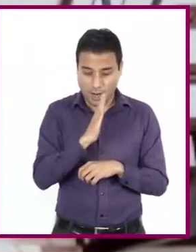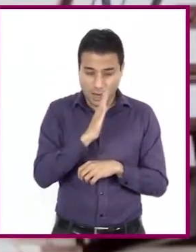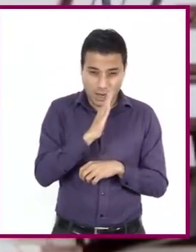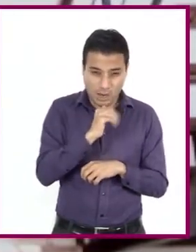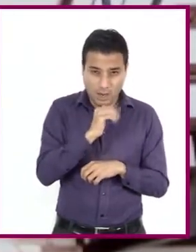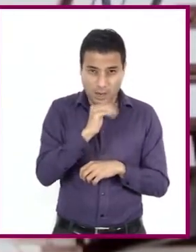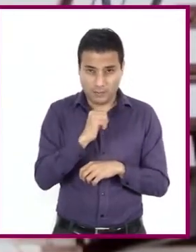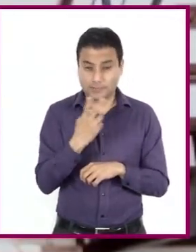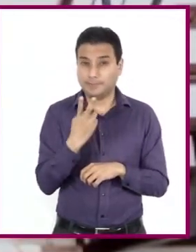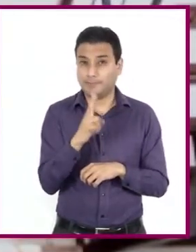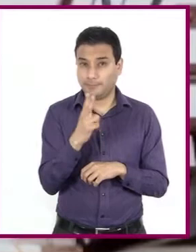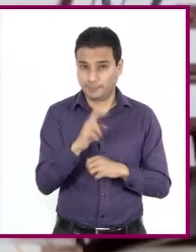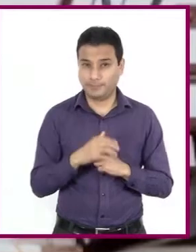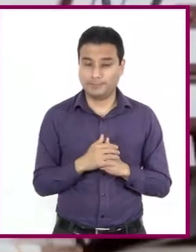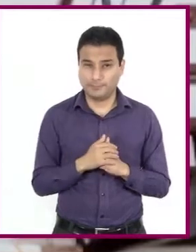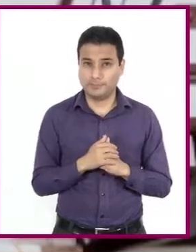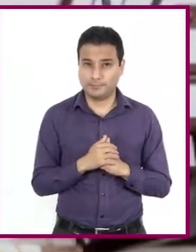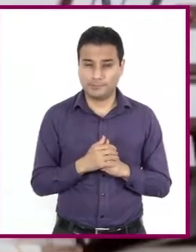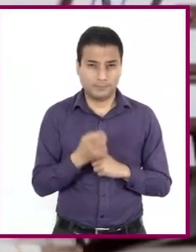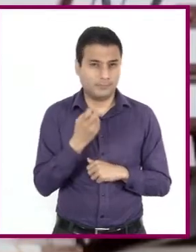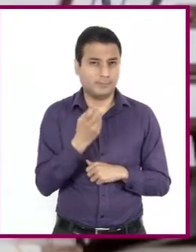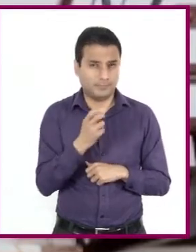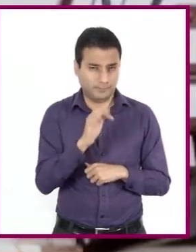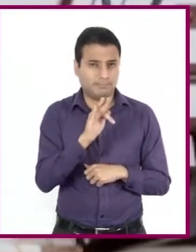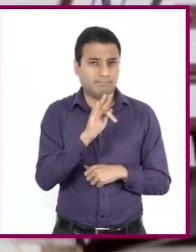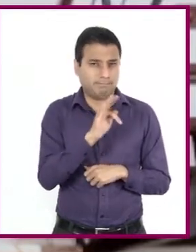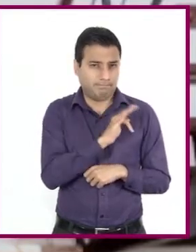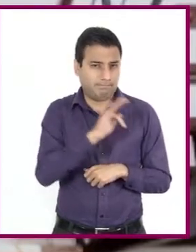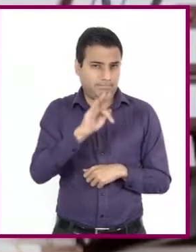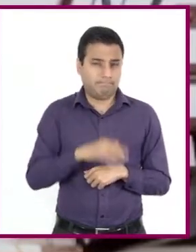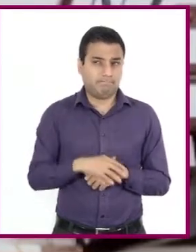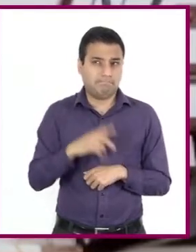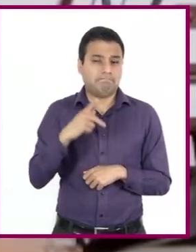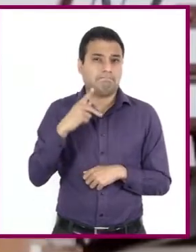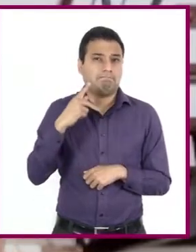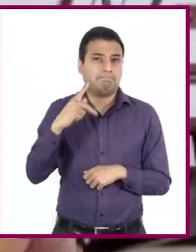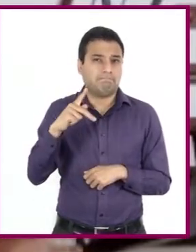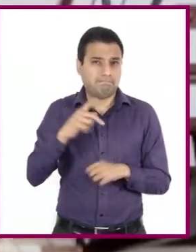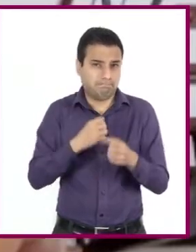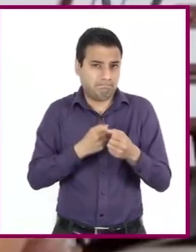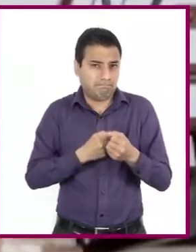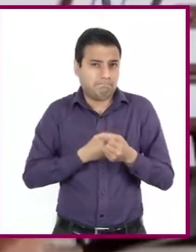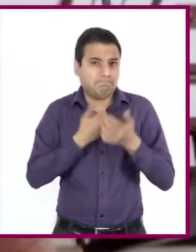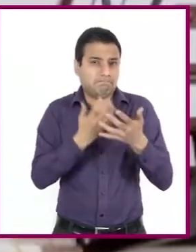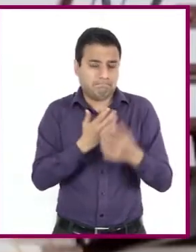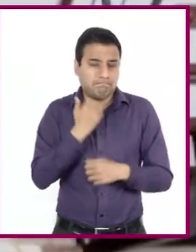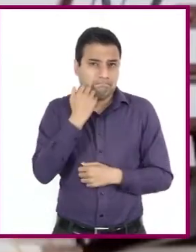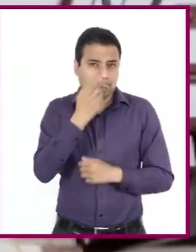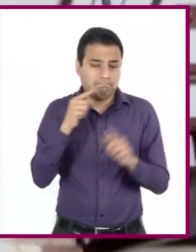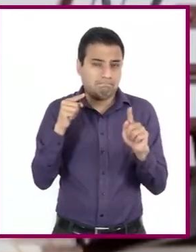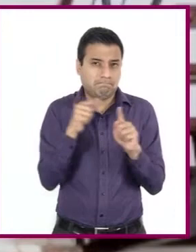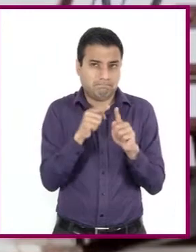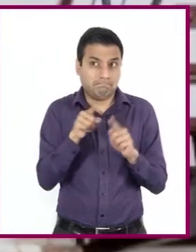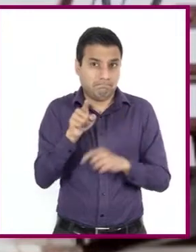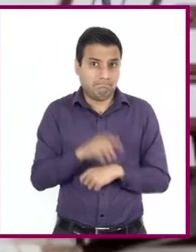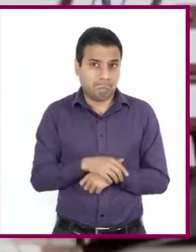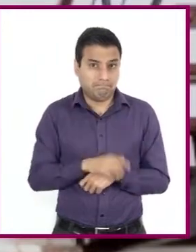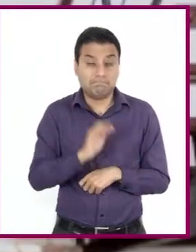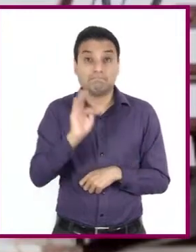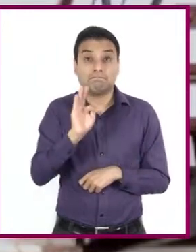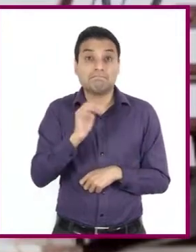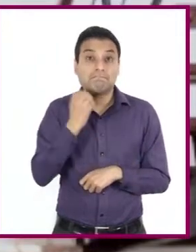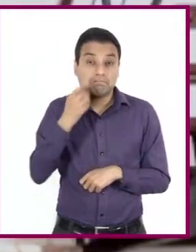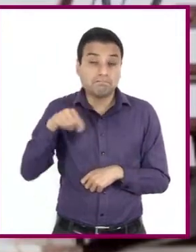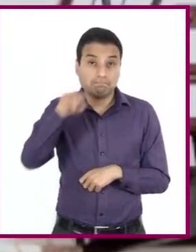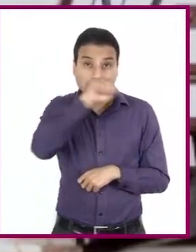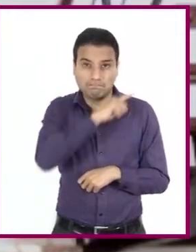visual. Eso puede ser parte de la intención del poeta. Puede explícitamente querer dificultarnos la